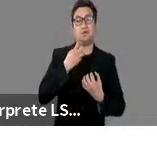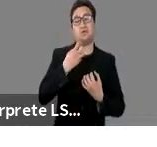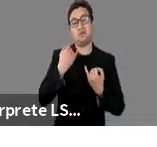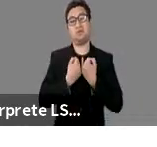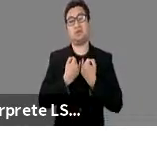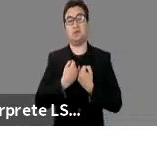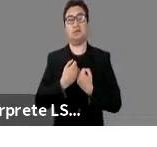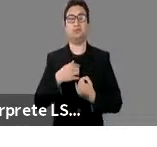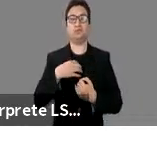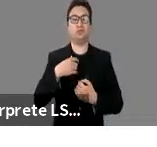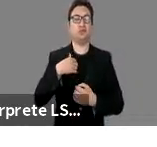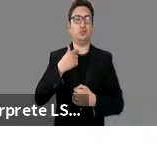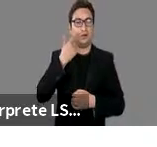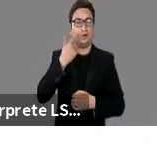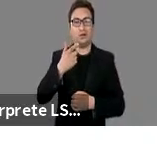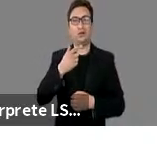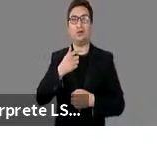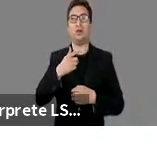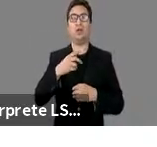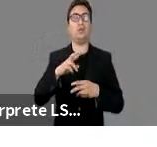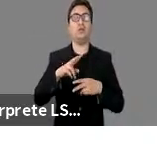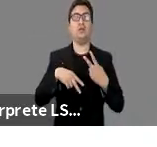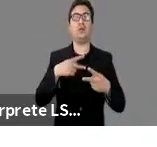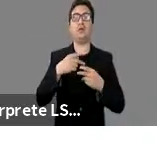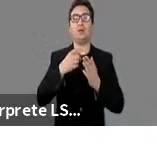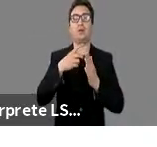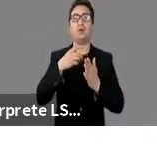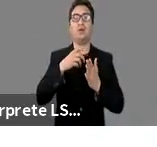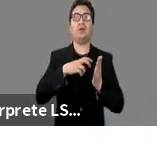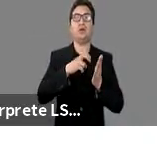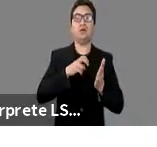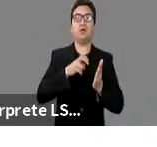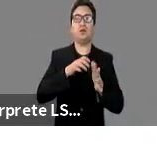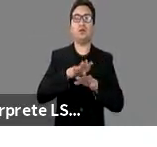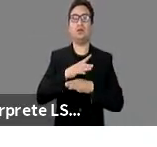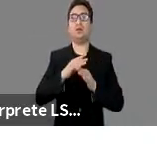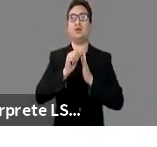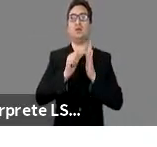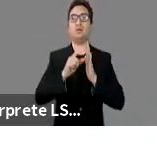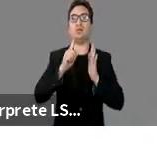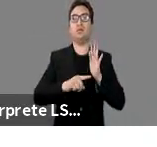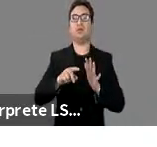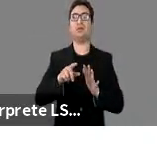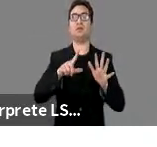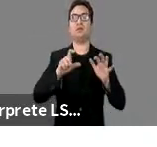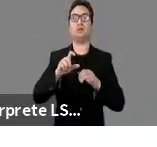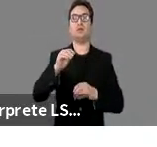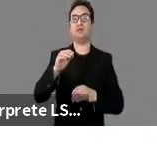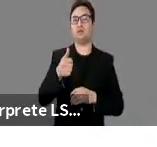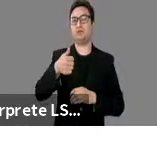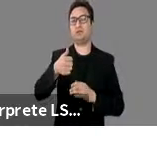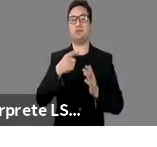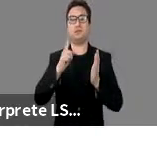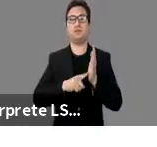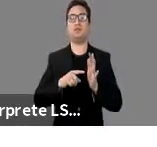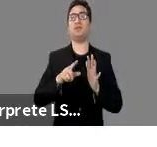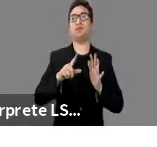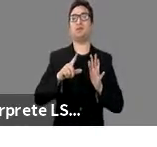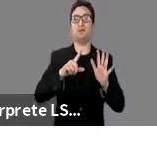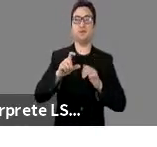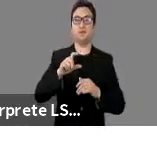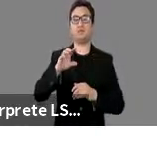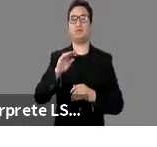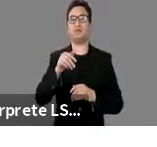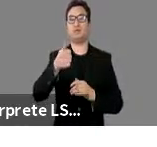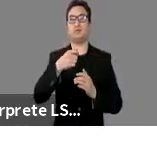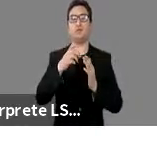artículos 1796 y la creación del 1796 bis del Código Civil para la Ciudad de México y la reforma que se pretendía del artículo